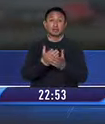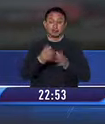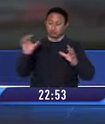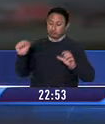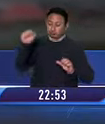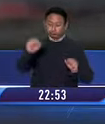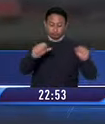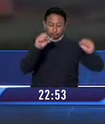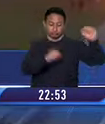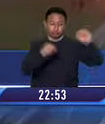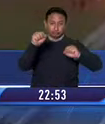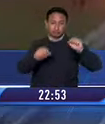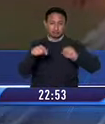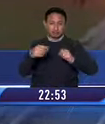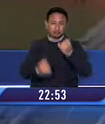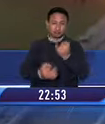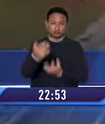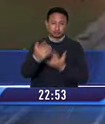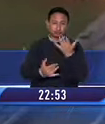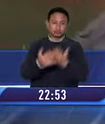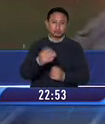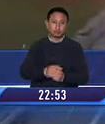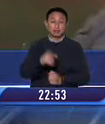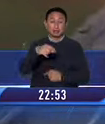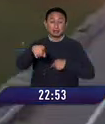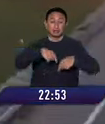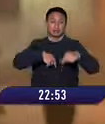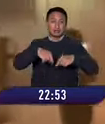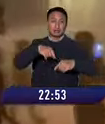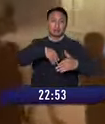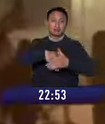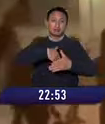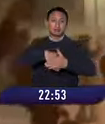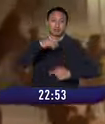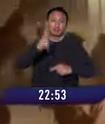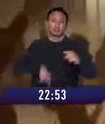otros objetos ardiendo, lo que impide el tránsito vehicular. Con realización